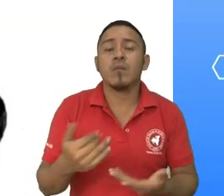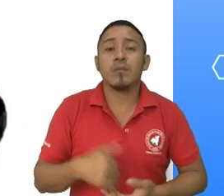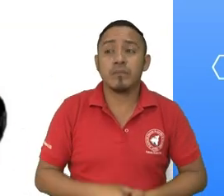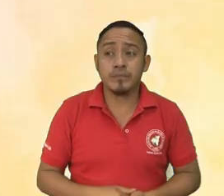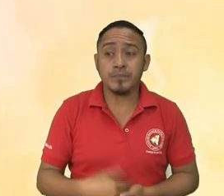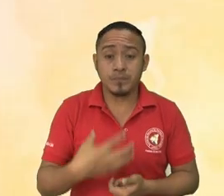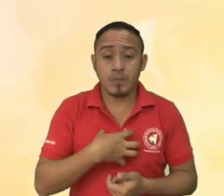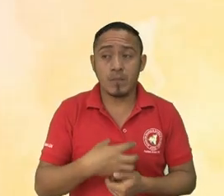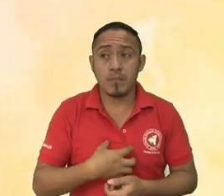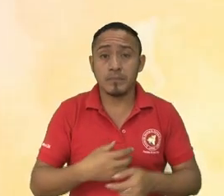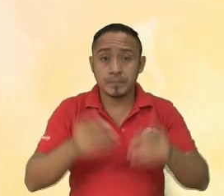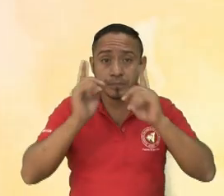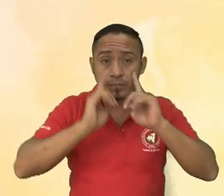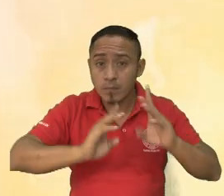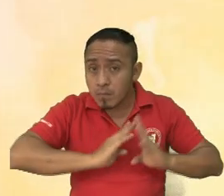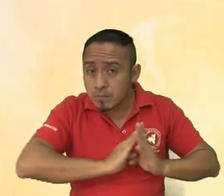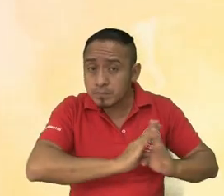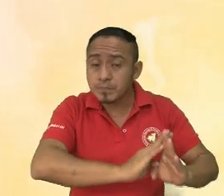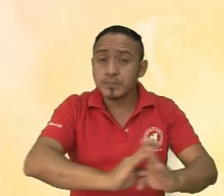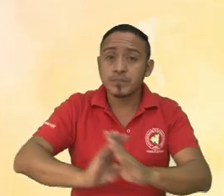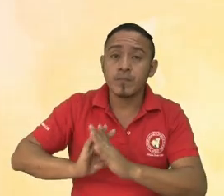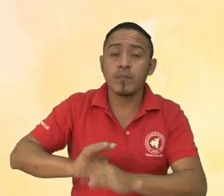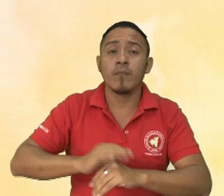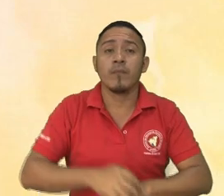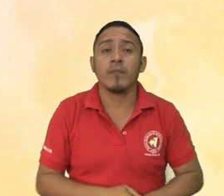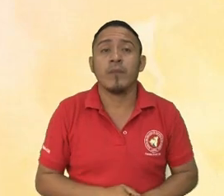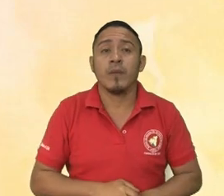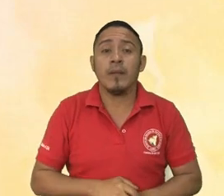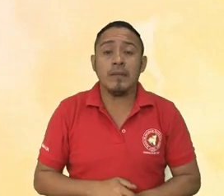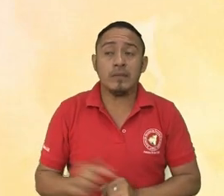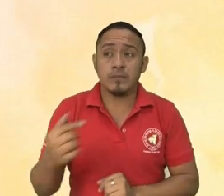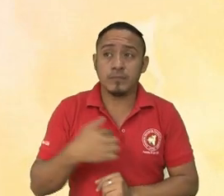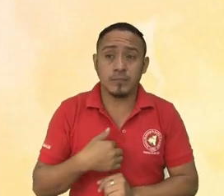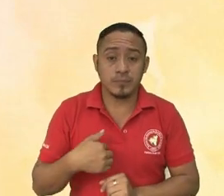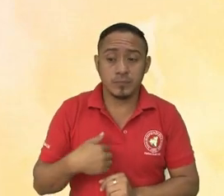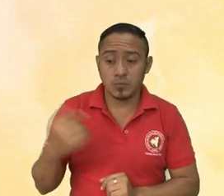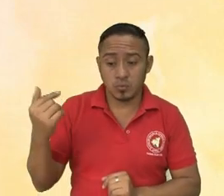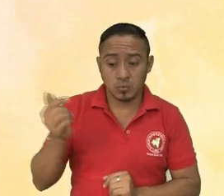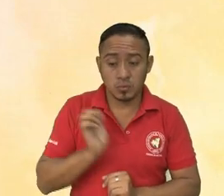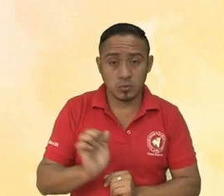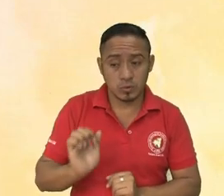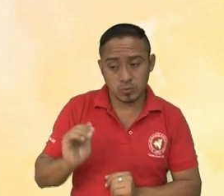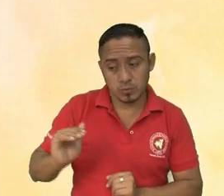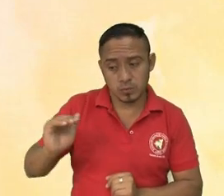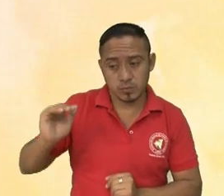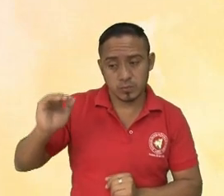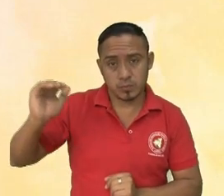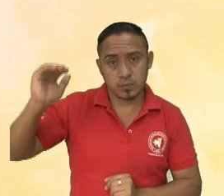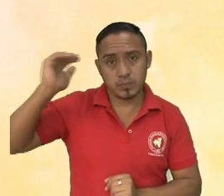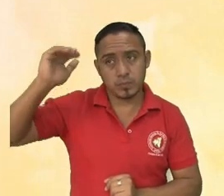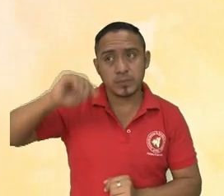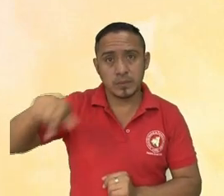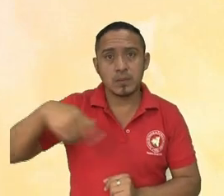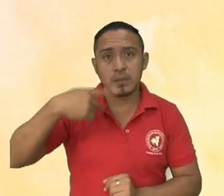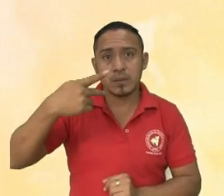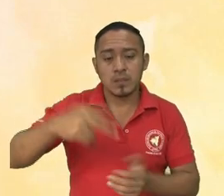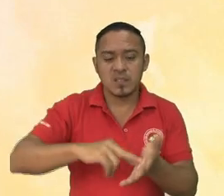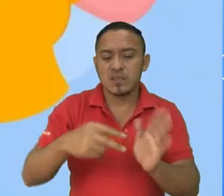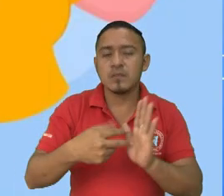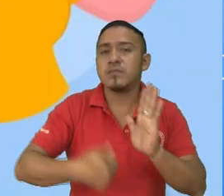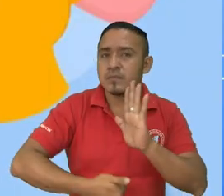la autoprotección de los padres en la autoestima, ya cuando el niño ya va asimilando ese